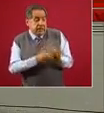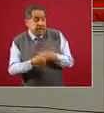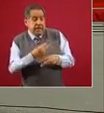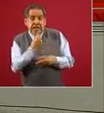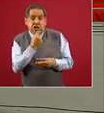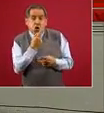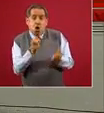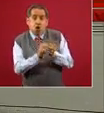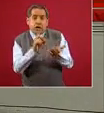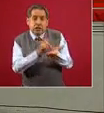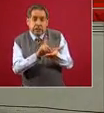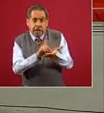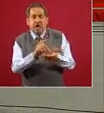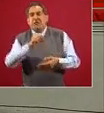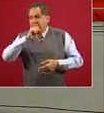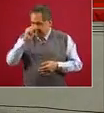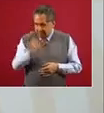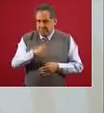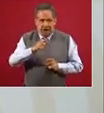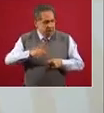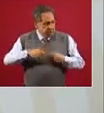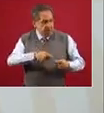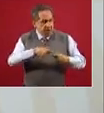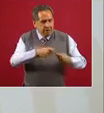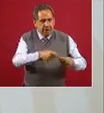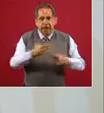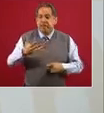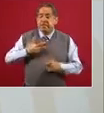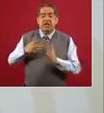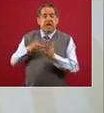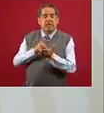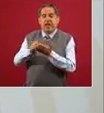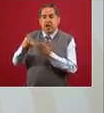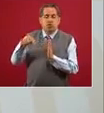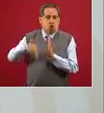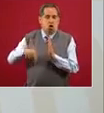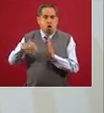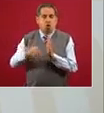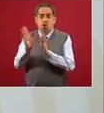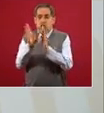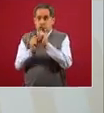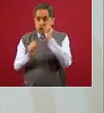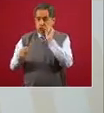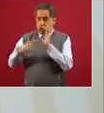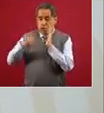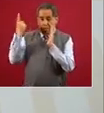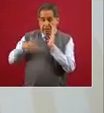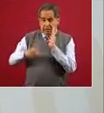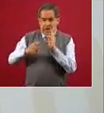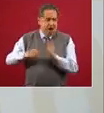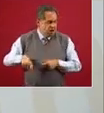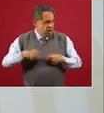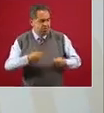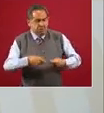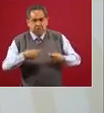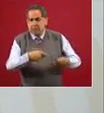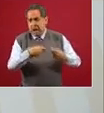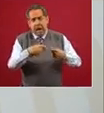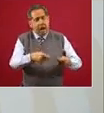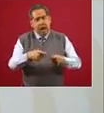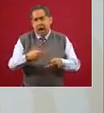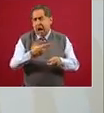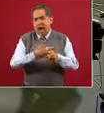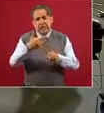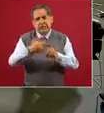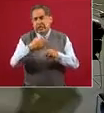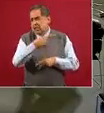alguna discapacidad, pero está consagrado su derecho hoy en la Constitución y tendrán este derecho a